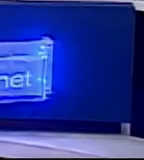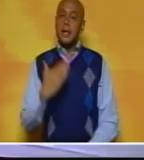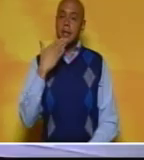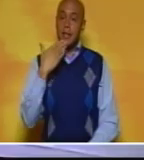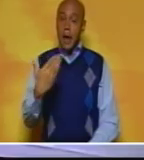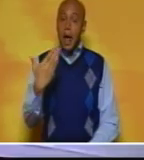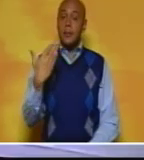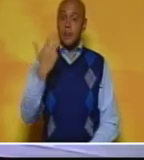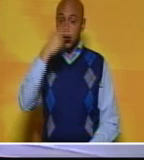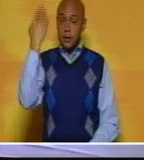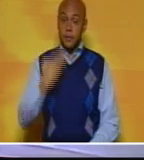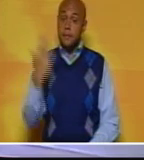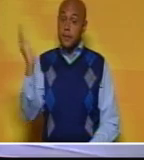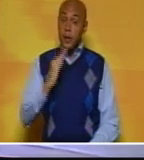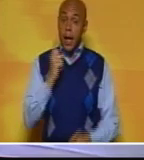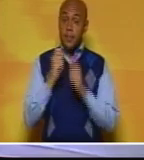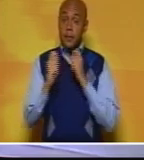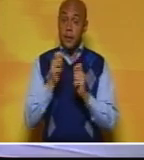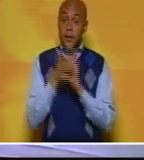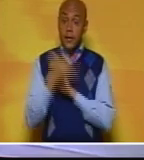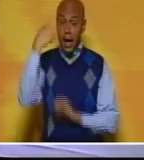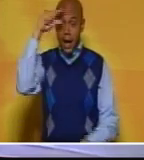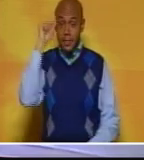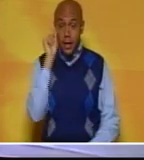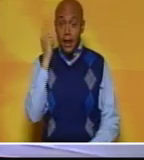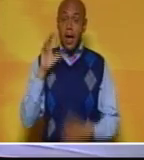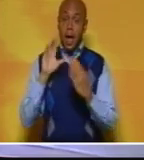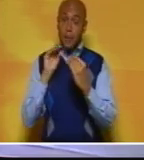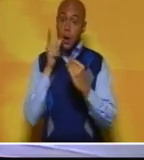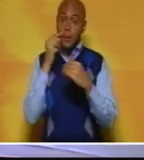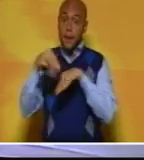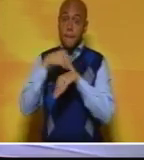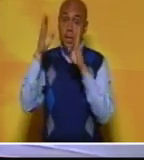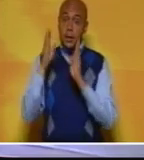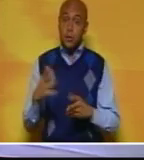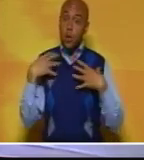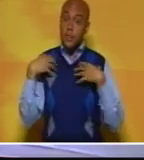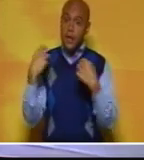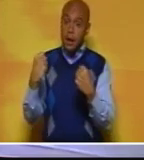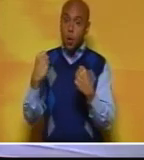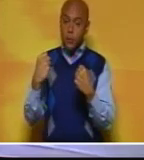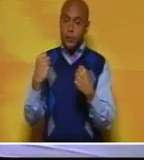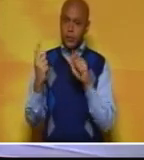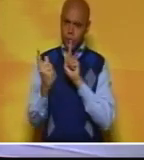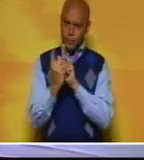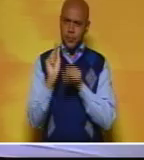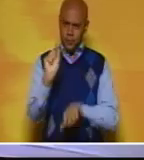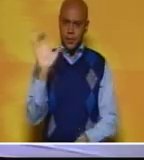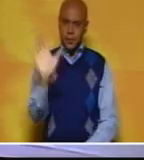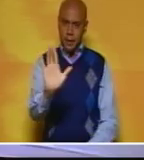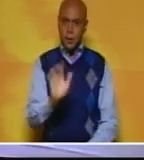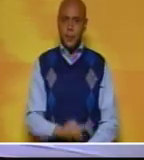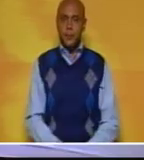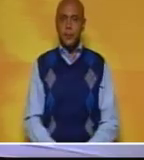Gracias, Nieves. Y al regreso de la entrevista a Venevisión, Endrina estará conversando con el ministro de Salud, Carlos Alvarado. Ya venimos.